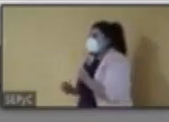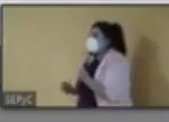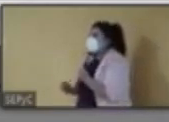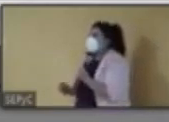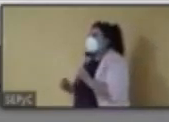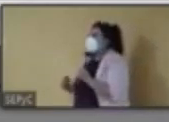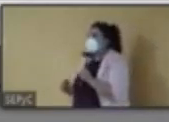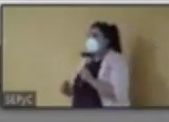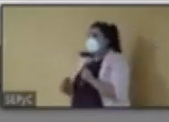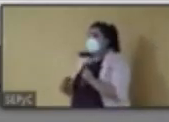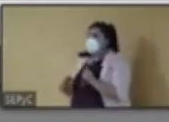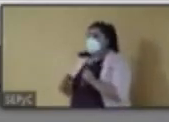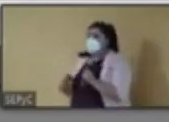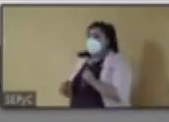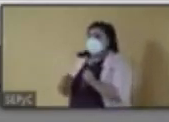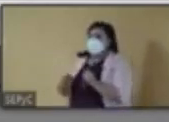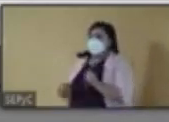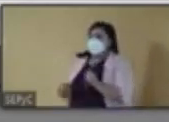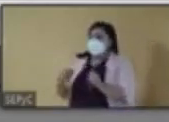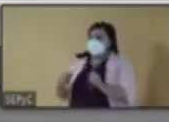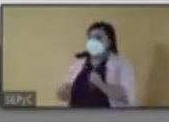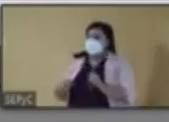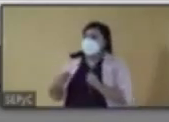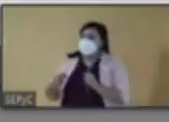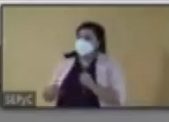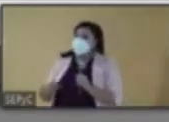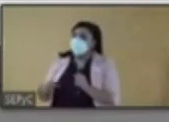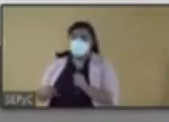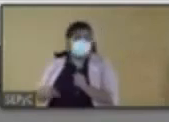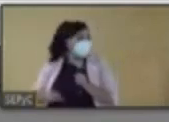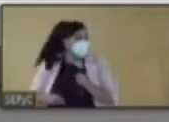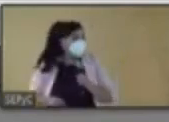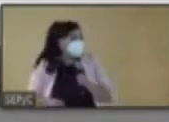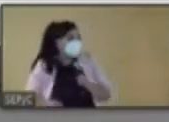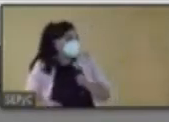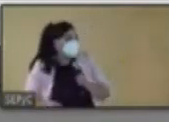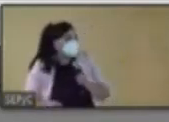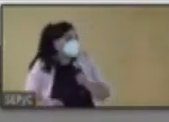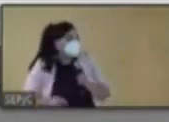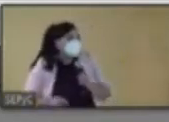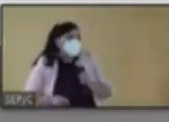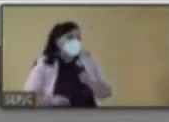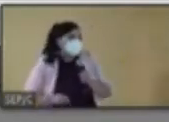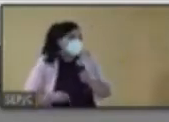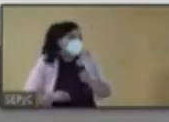corregibles, por lo tanto siempre es muy necesario que los estemos verificando continuamente.